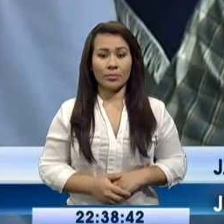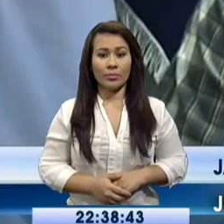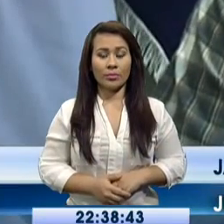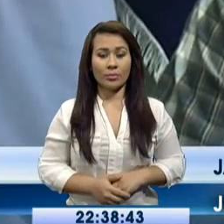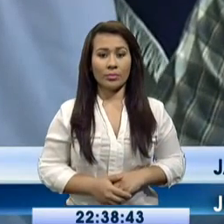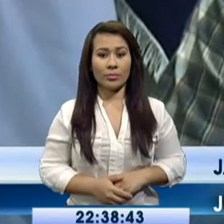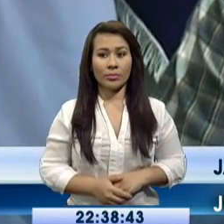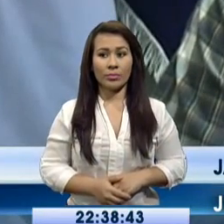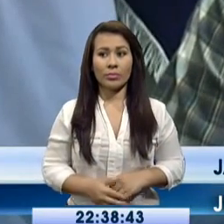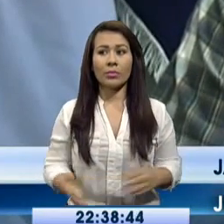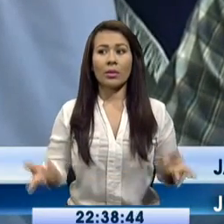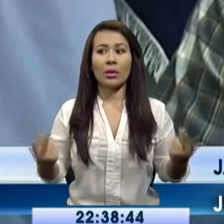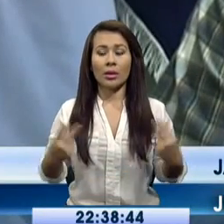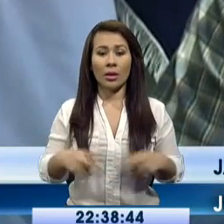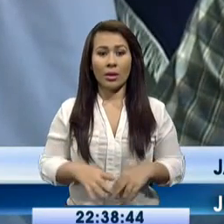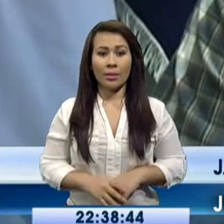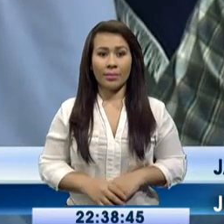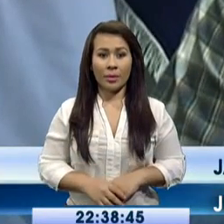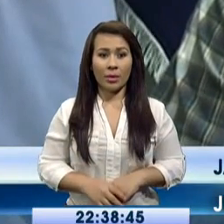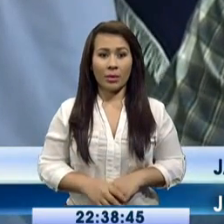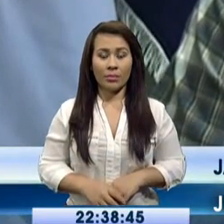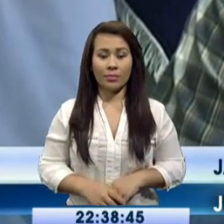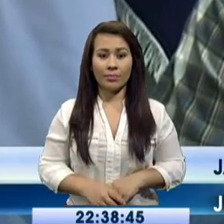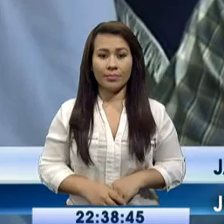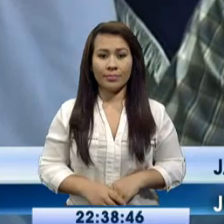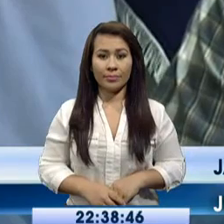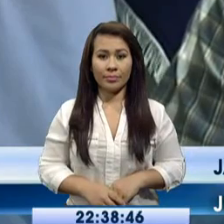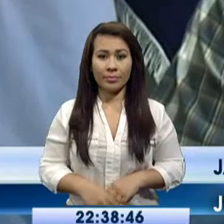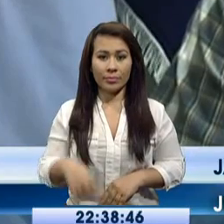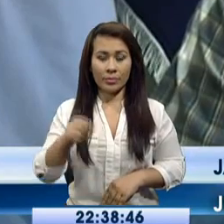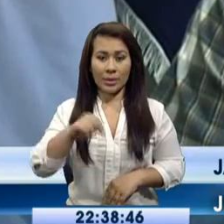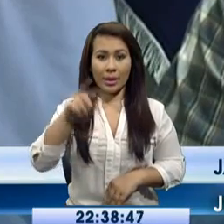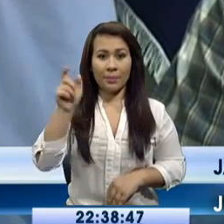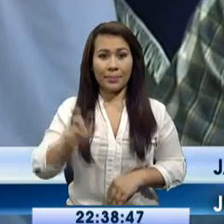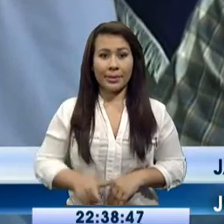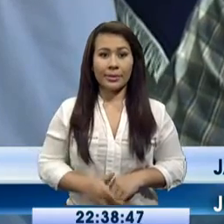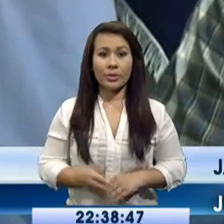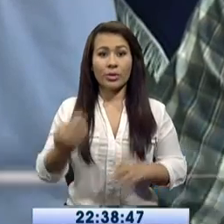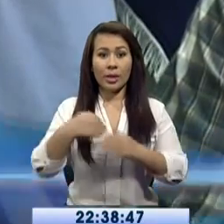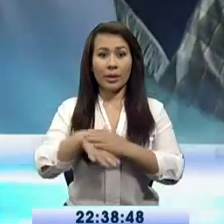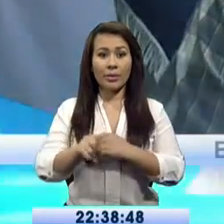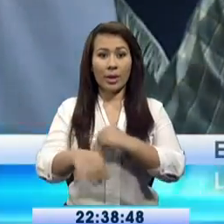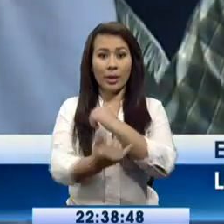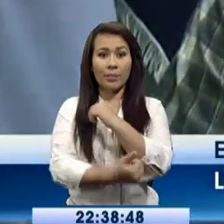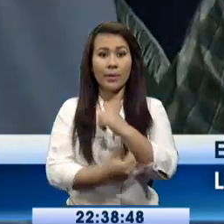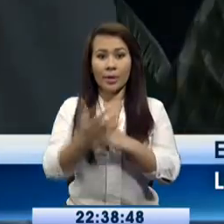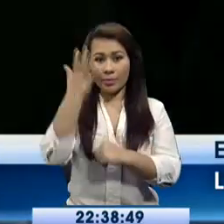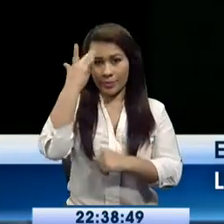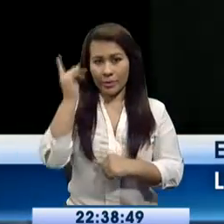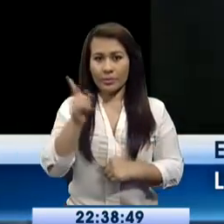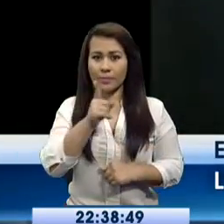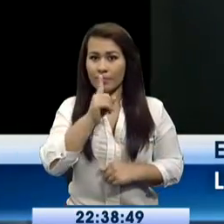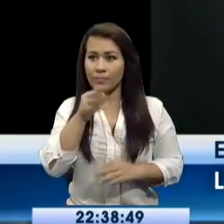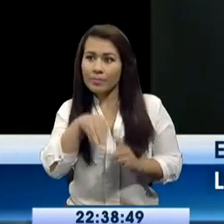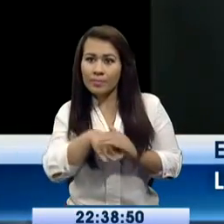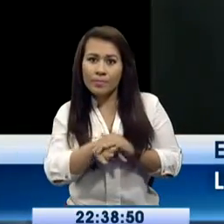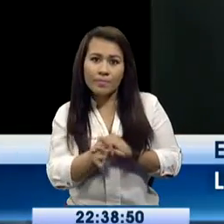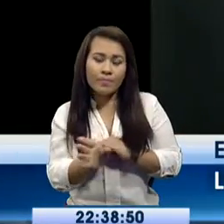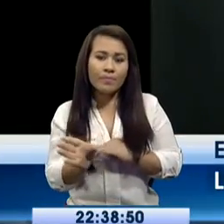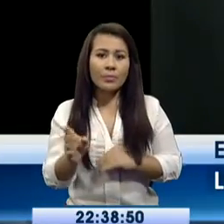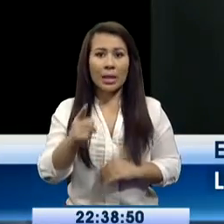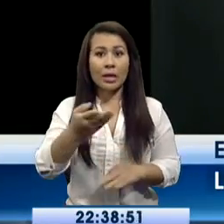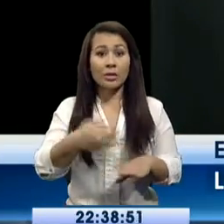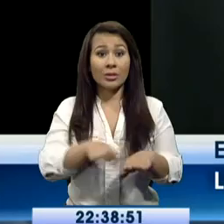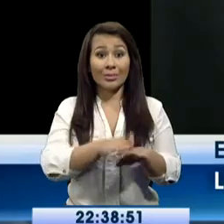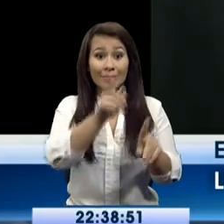de ingreso. Entonces, por lo tanto, nosotros podemos presumir que esta persona ingresó evadiendo los filtros migratorios. Sobre el ciudadano peruano